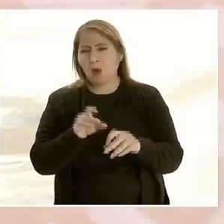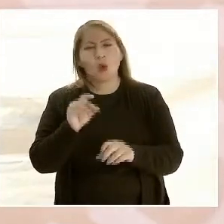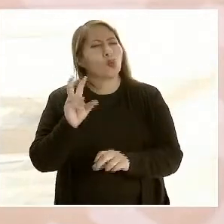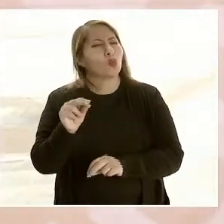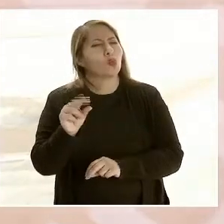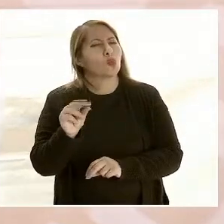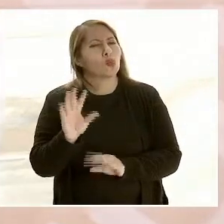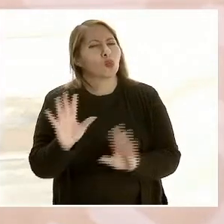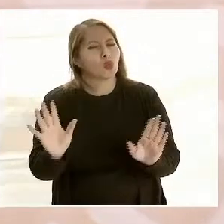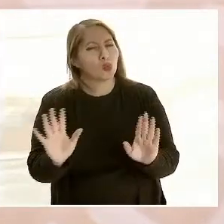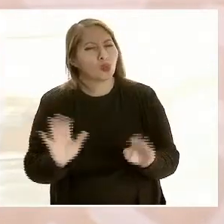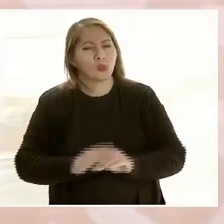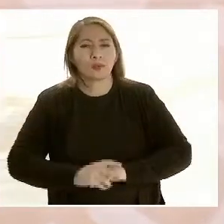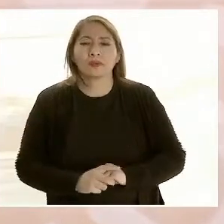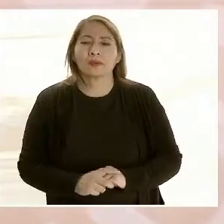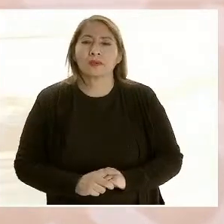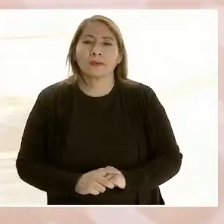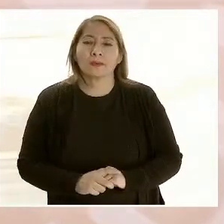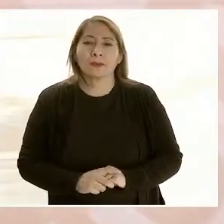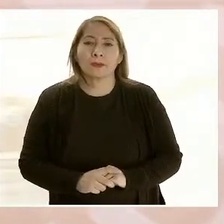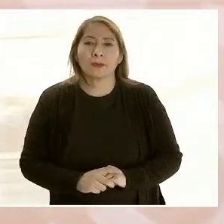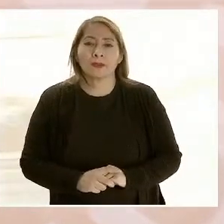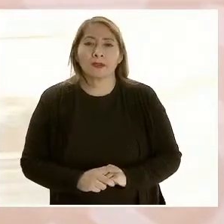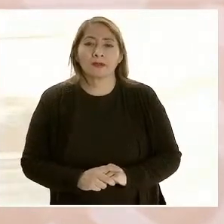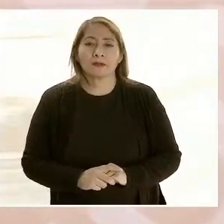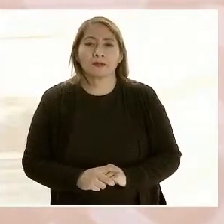no solo porque